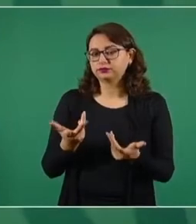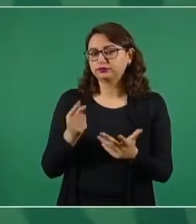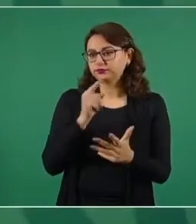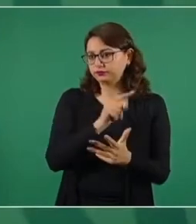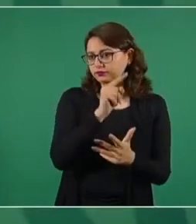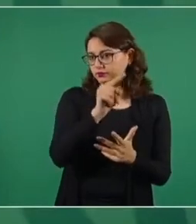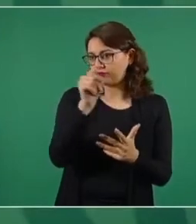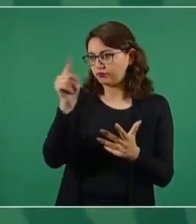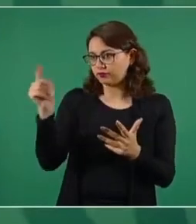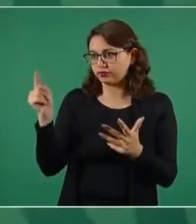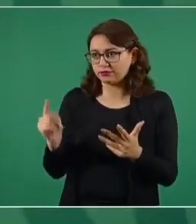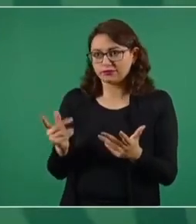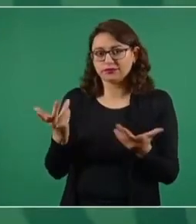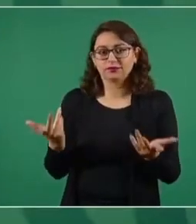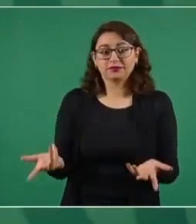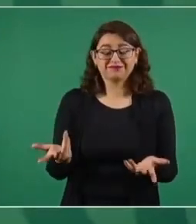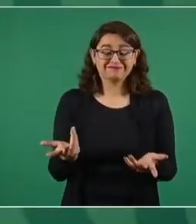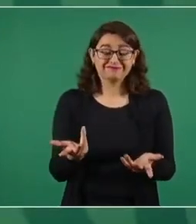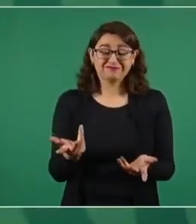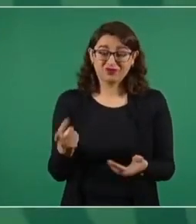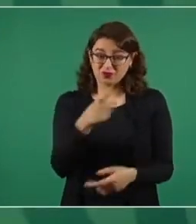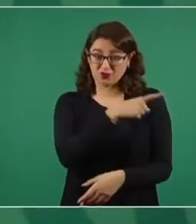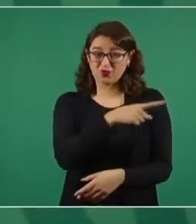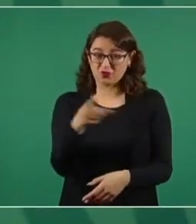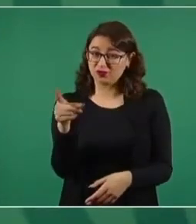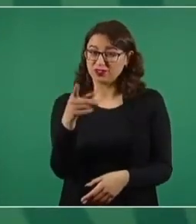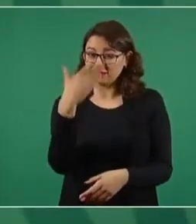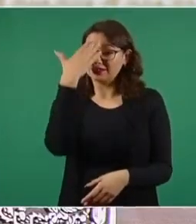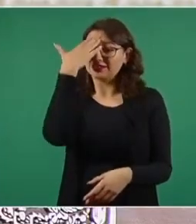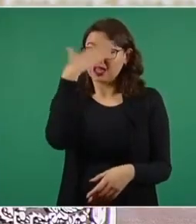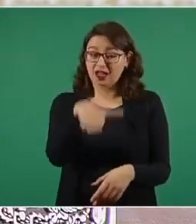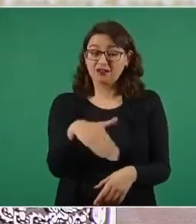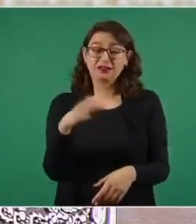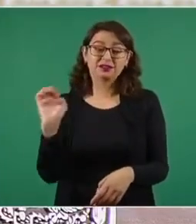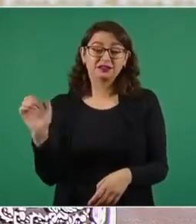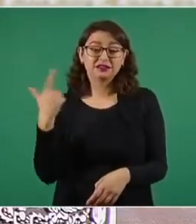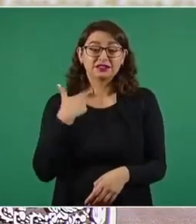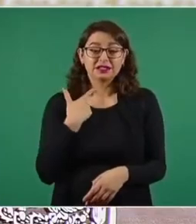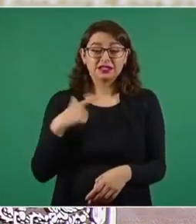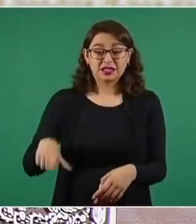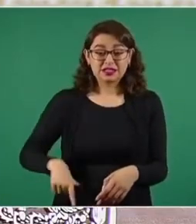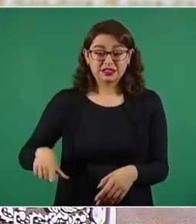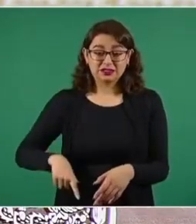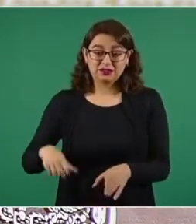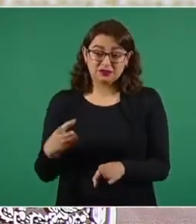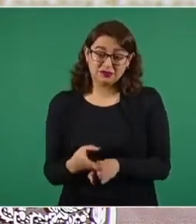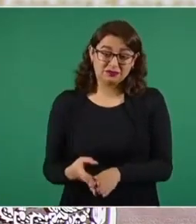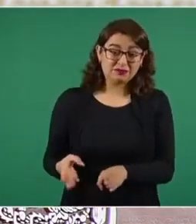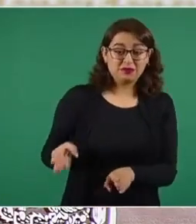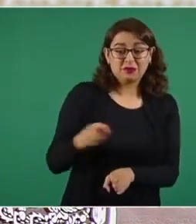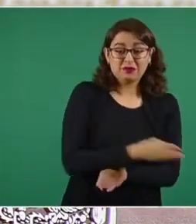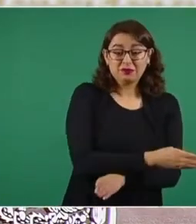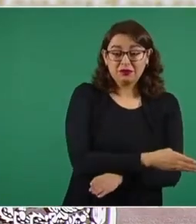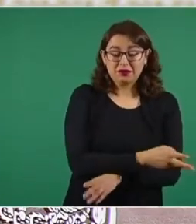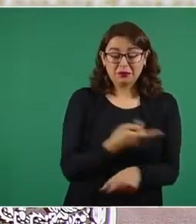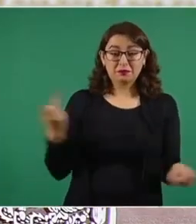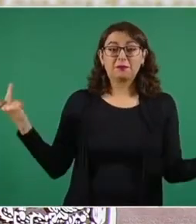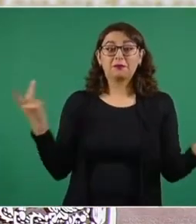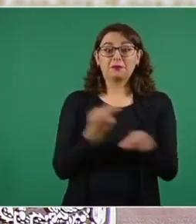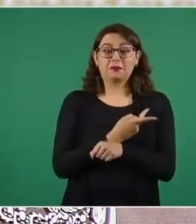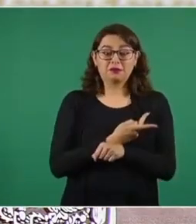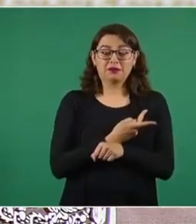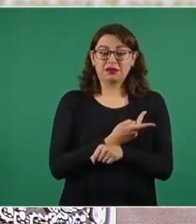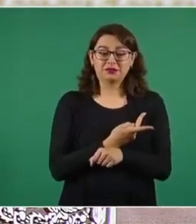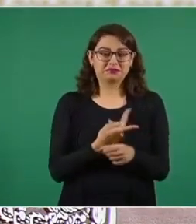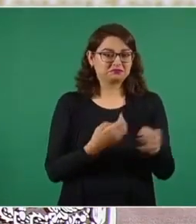Ya ven cómo dejaron todo enmarañado, no solo quebraron la